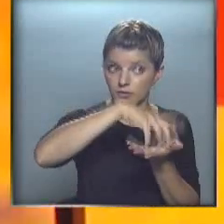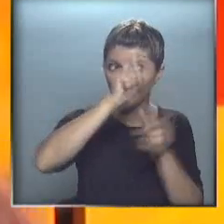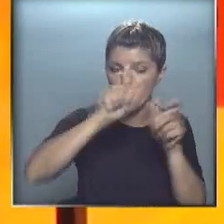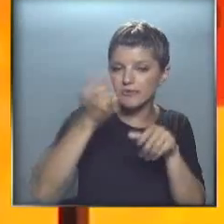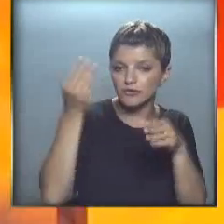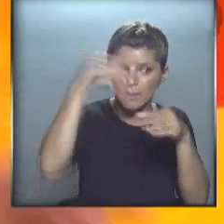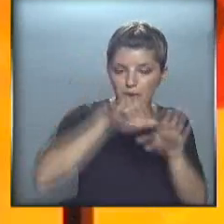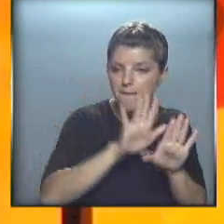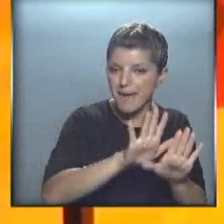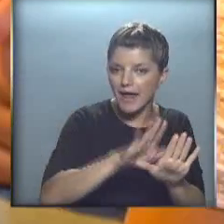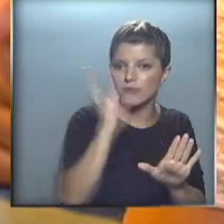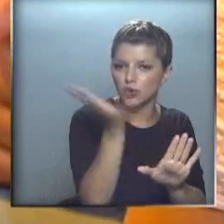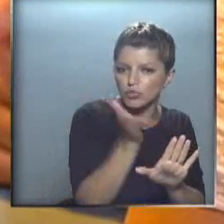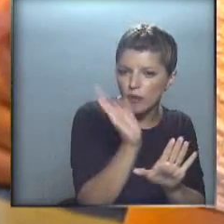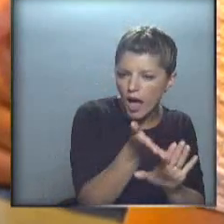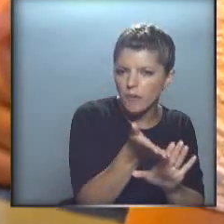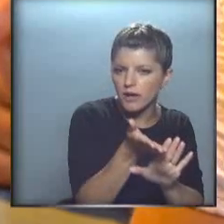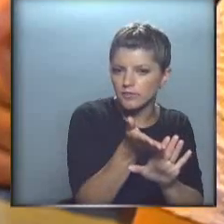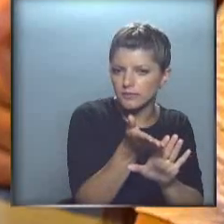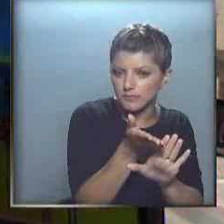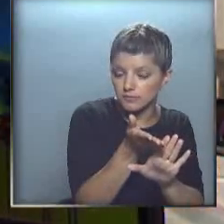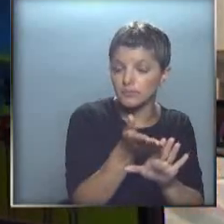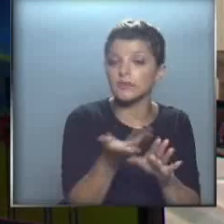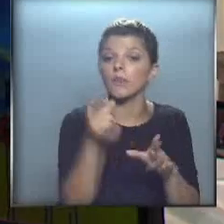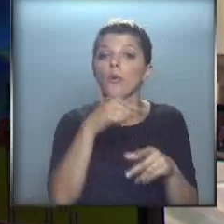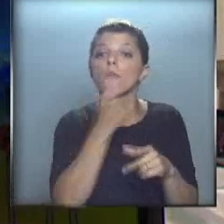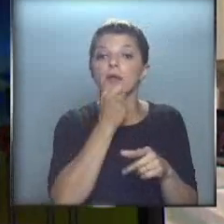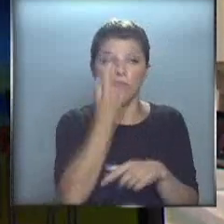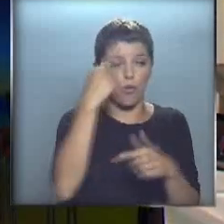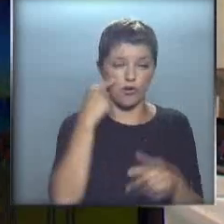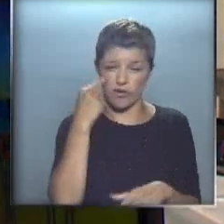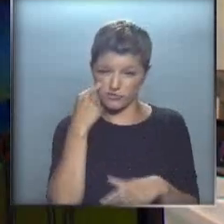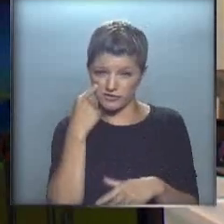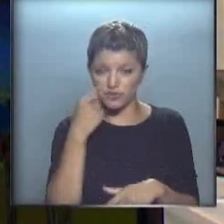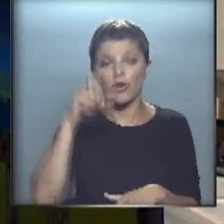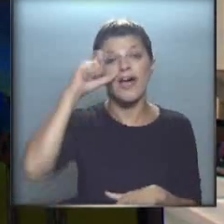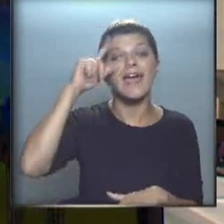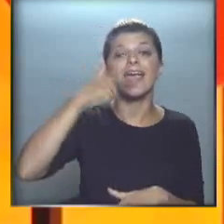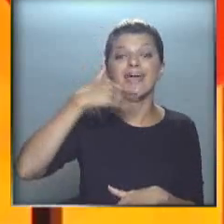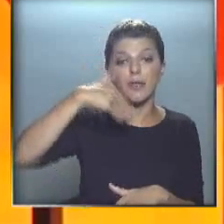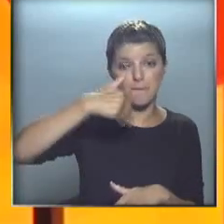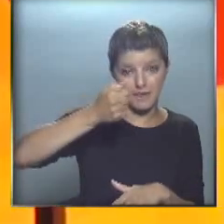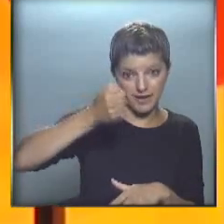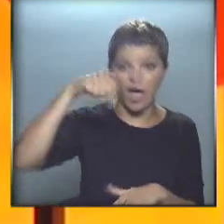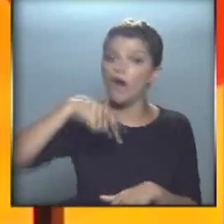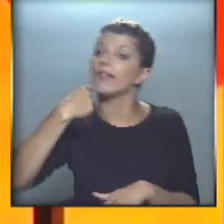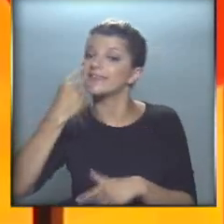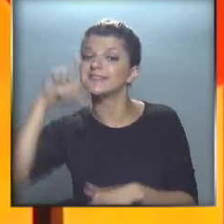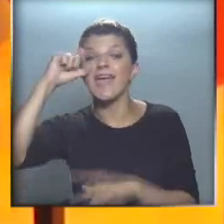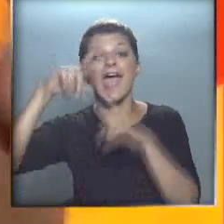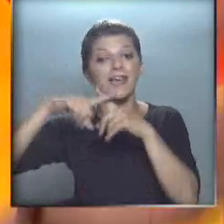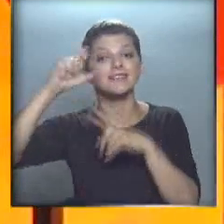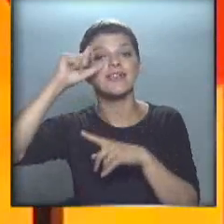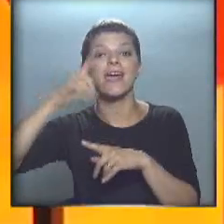centros clandestinos de detención. Uno muy emblemático es la ex ESMA, que antes se llamaba ESMA en la época de los militares, que está en la